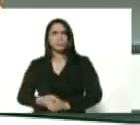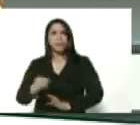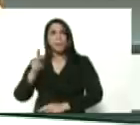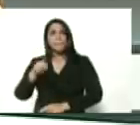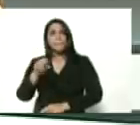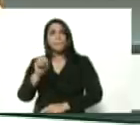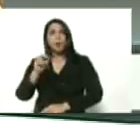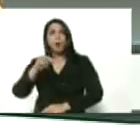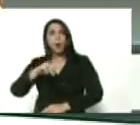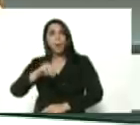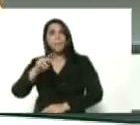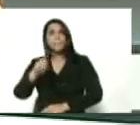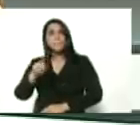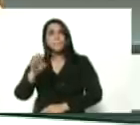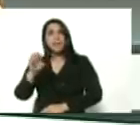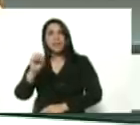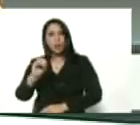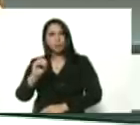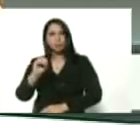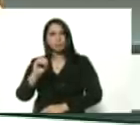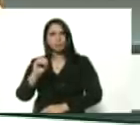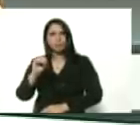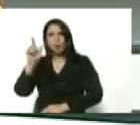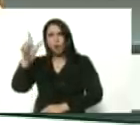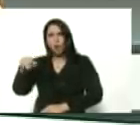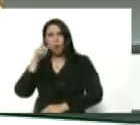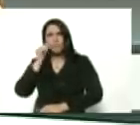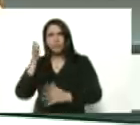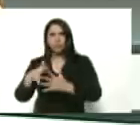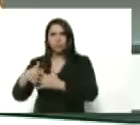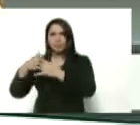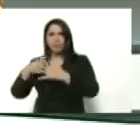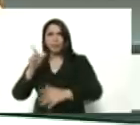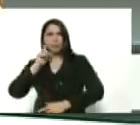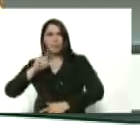Pompeo, muy mentiroso como es,